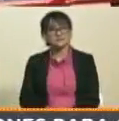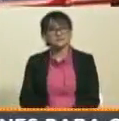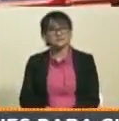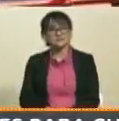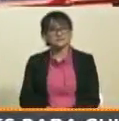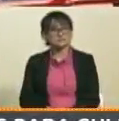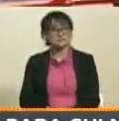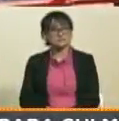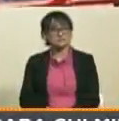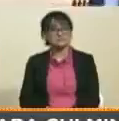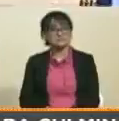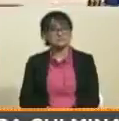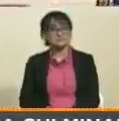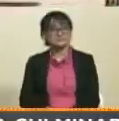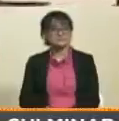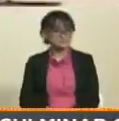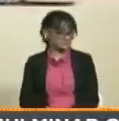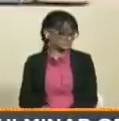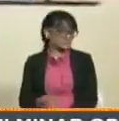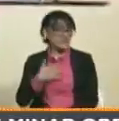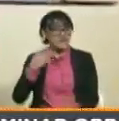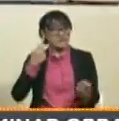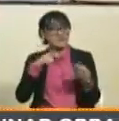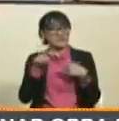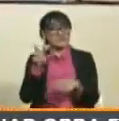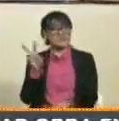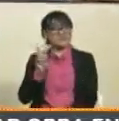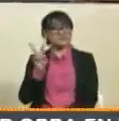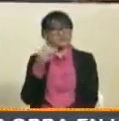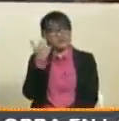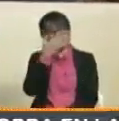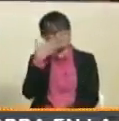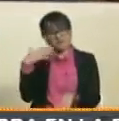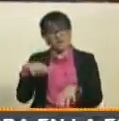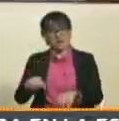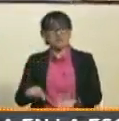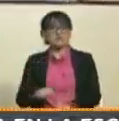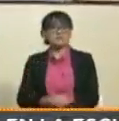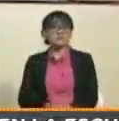Porque quiere vender a Venezuela al imperialismo.